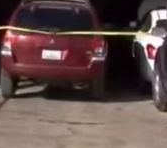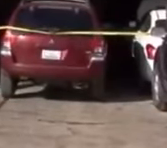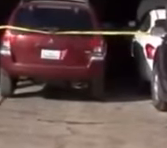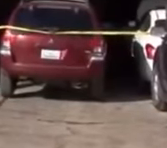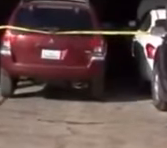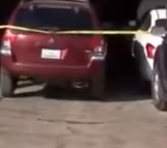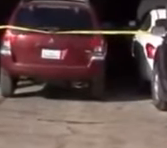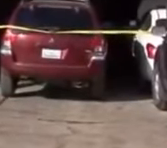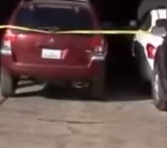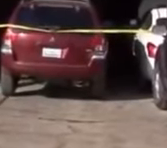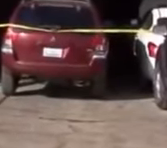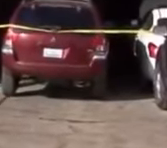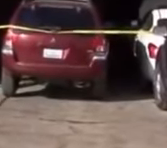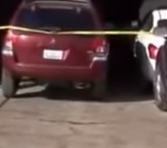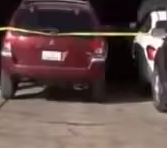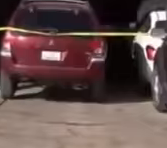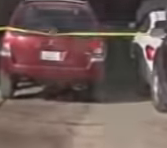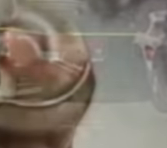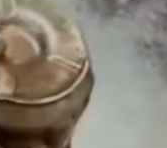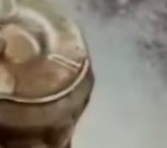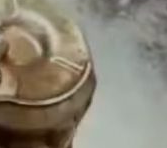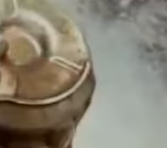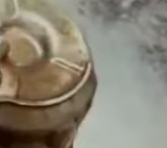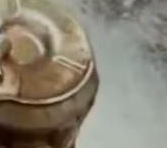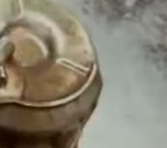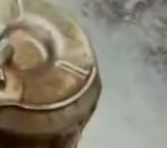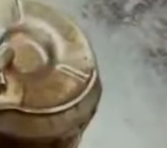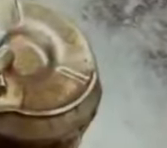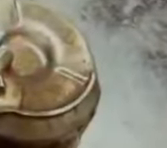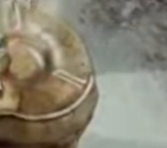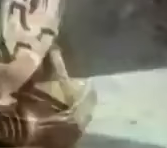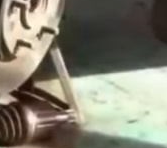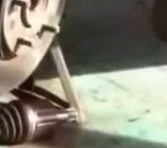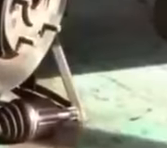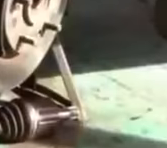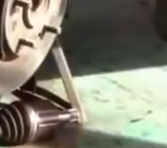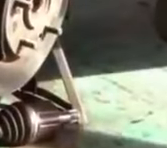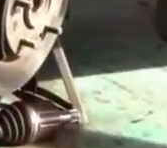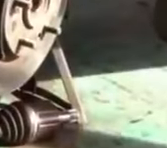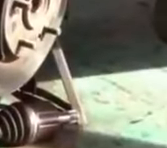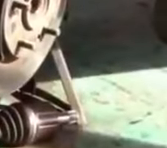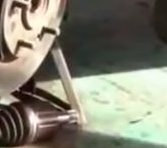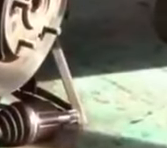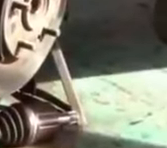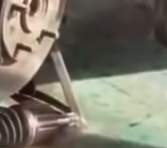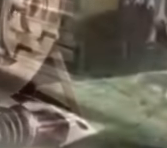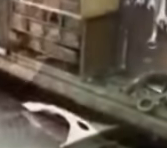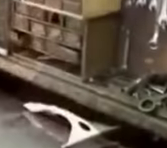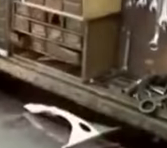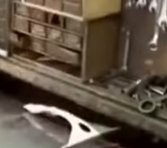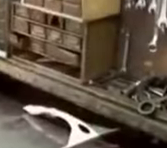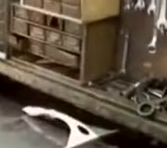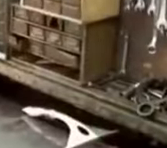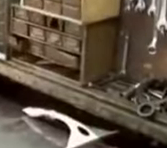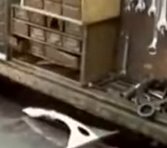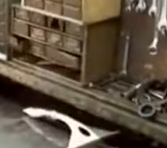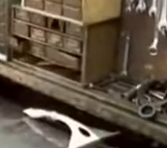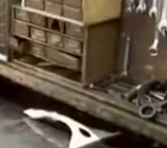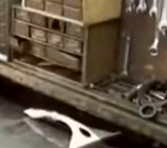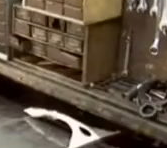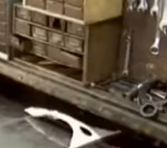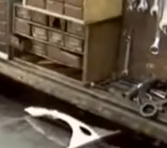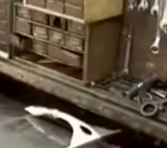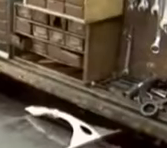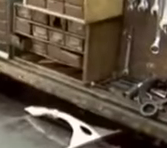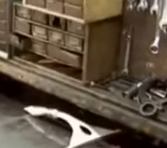Transmisiones AR. Somos desde hace 30 años especialistas en mantenimiento y reparación de todo